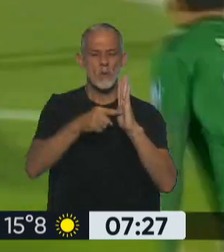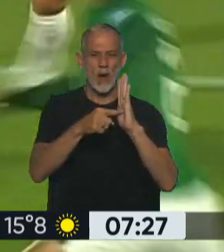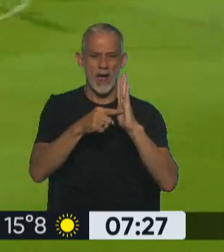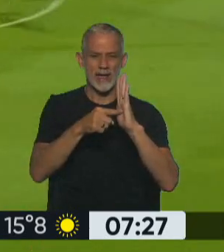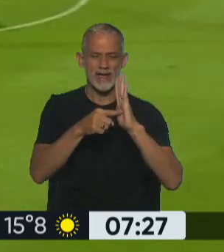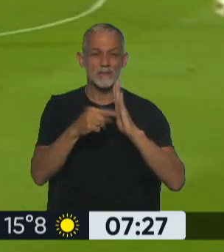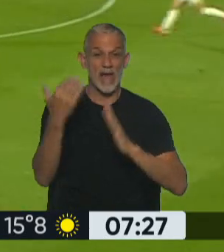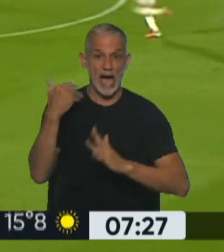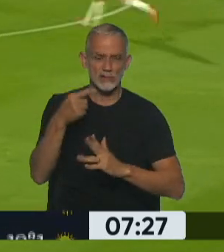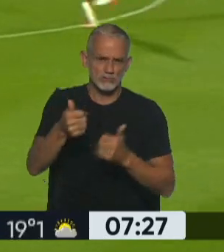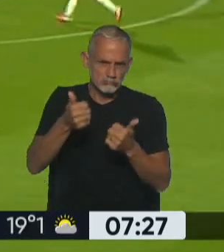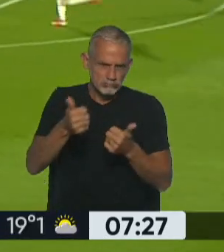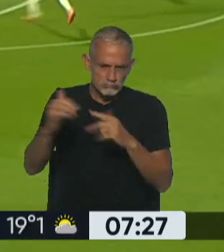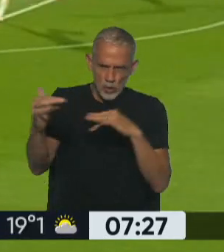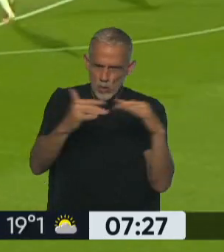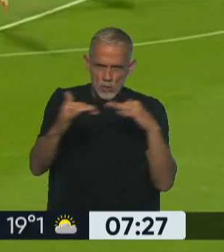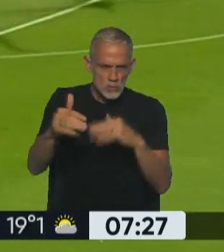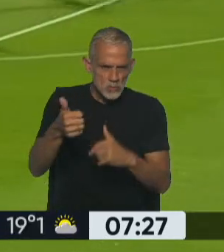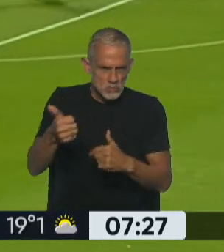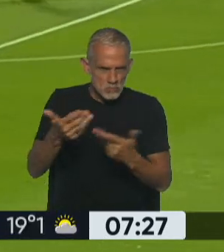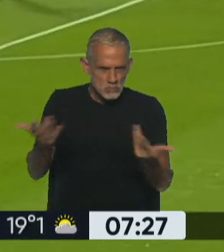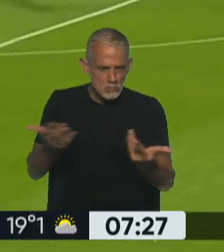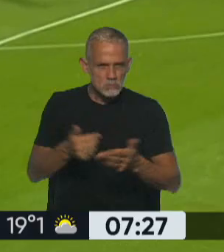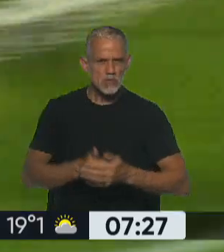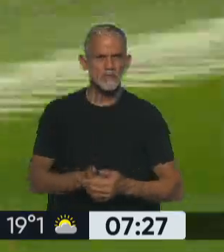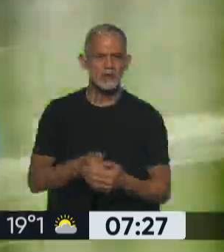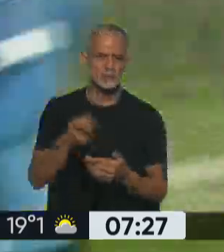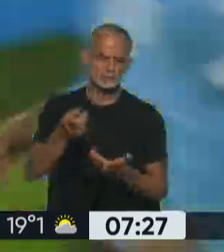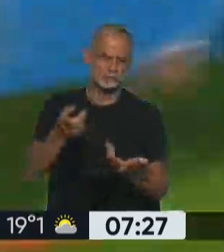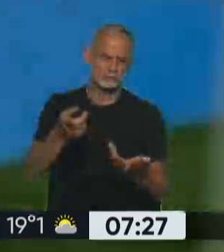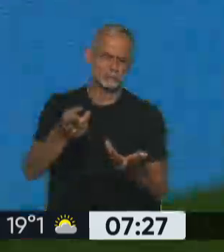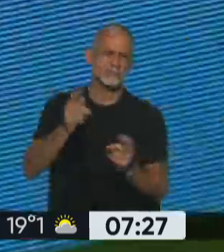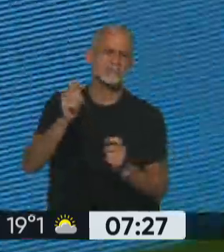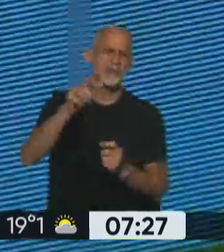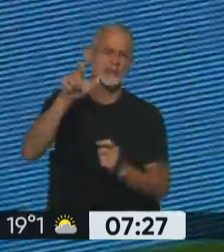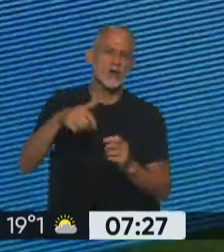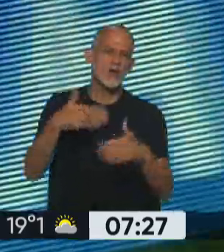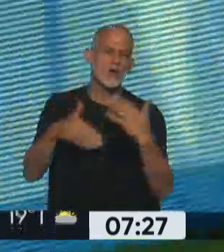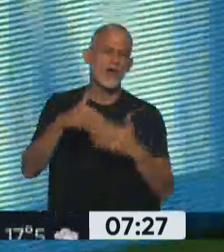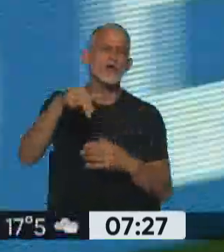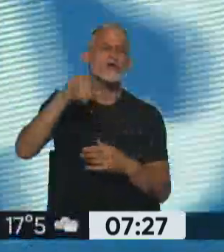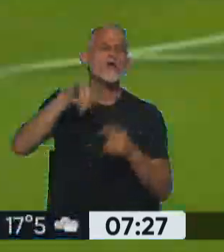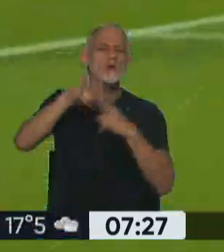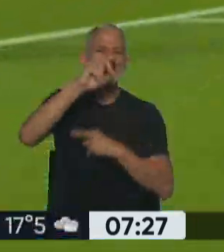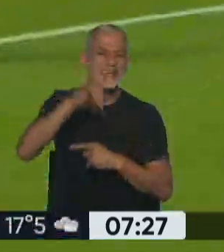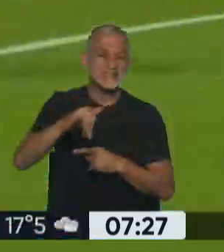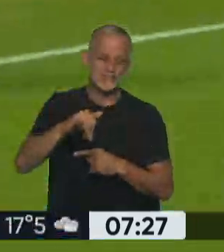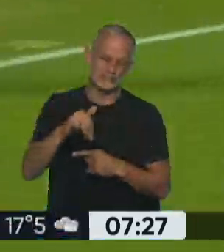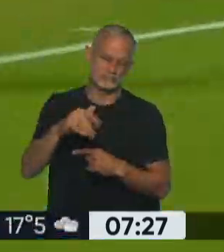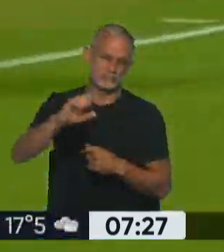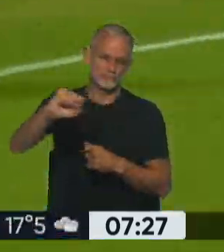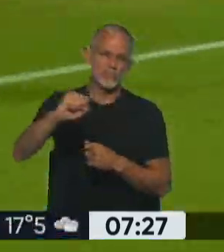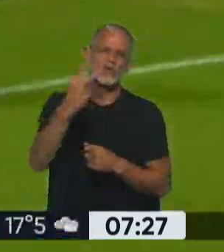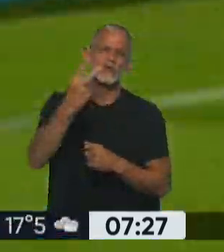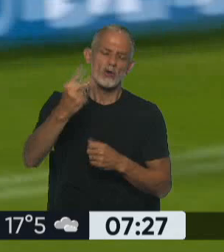ayer hizo muy bien los deberes. Claro, tiene un león como Darwin Núñez, que termina marcando por